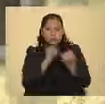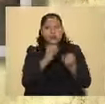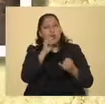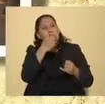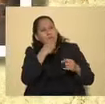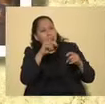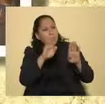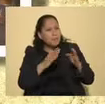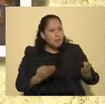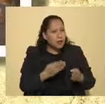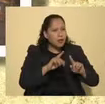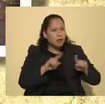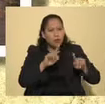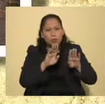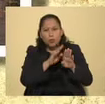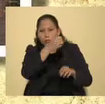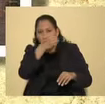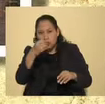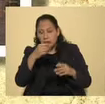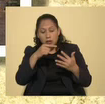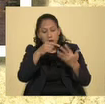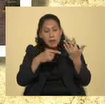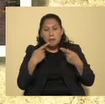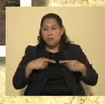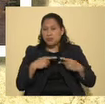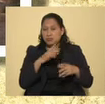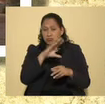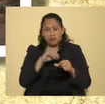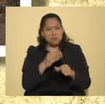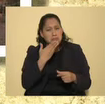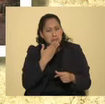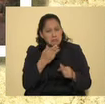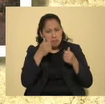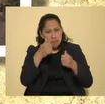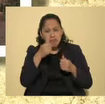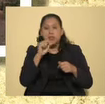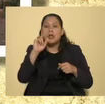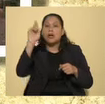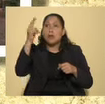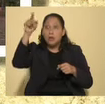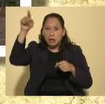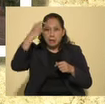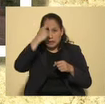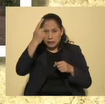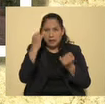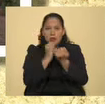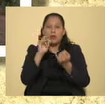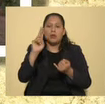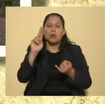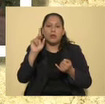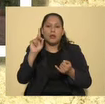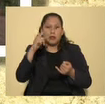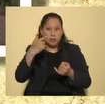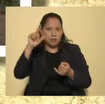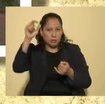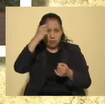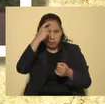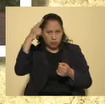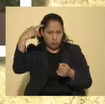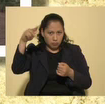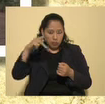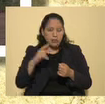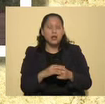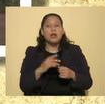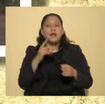coreografía. Entonces, pues es un equipo muy padre, es una producción de la UNAM y de la UDG. En mayo vamos a estar presentándonos